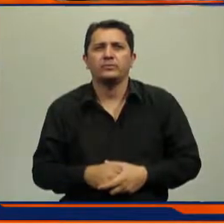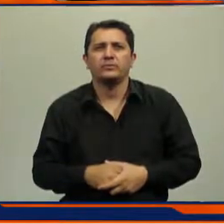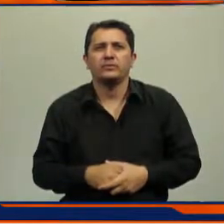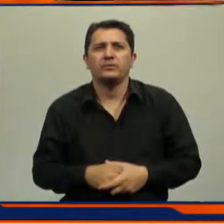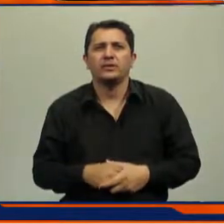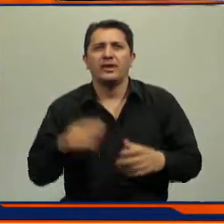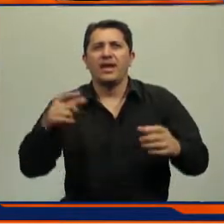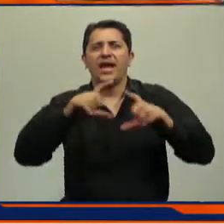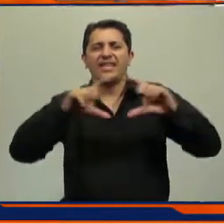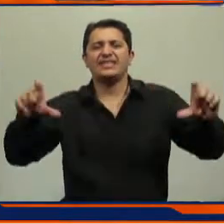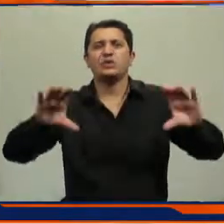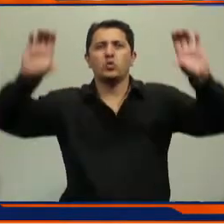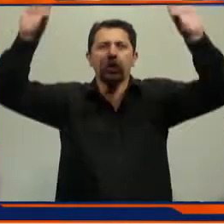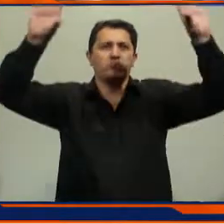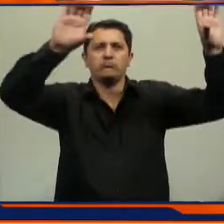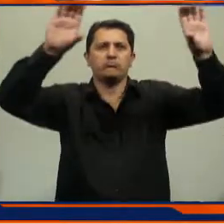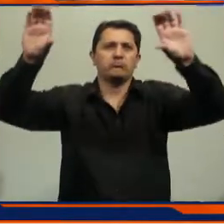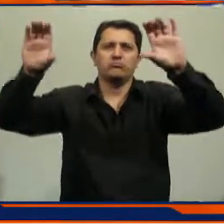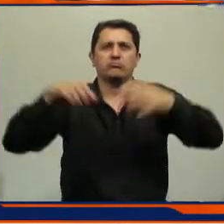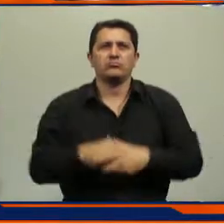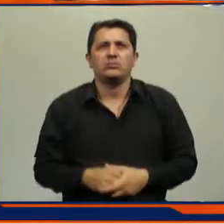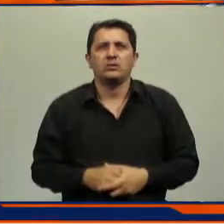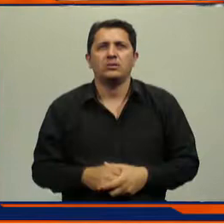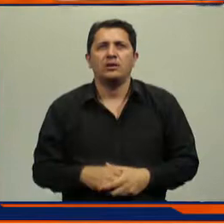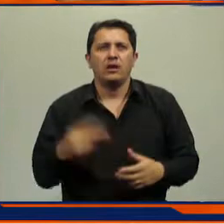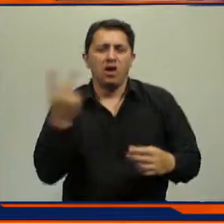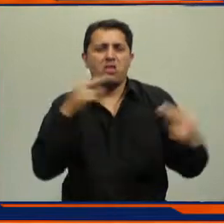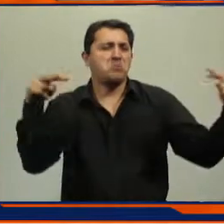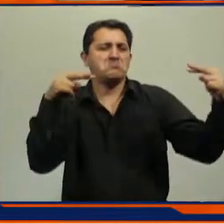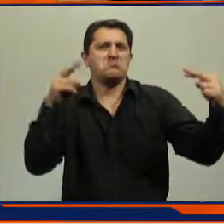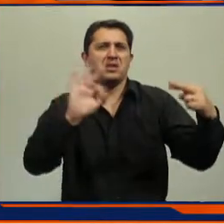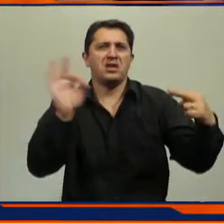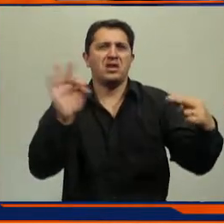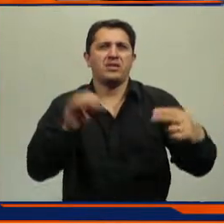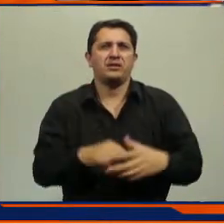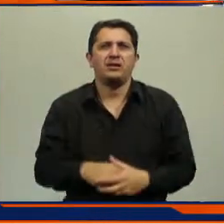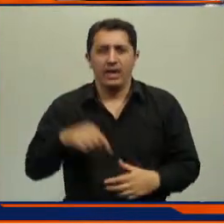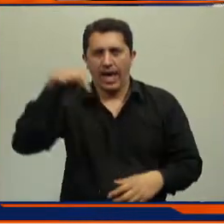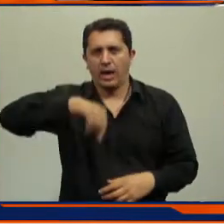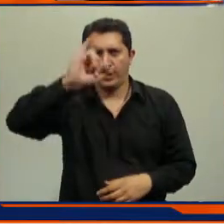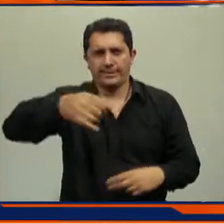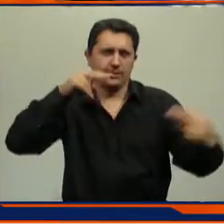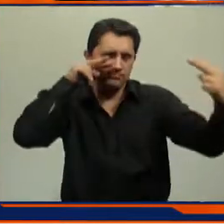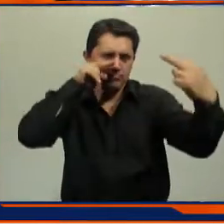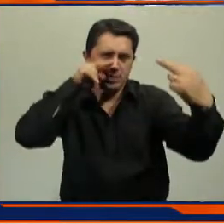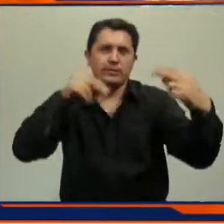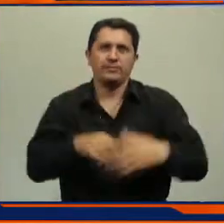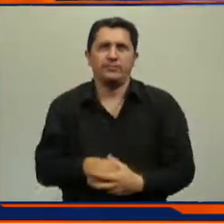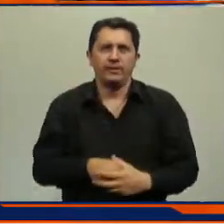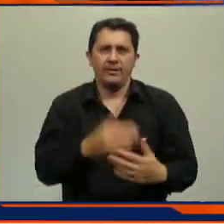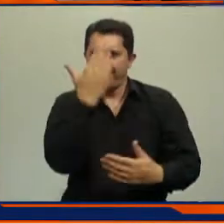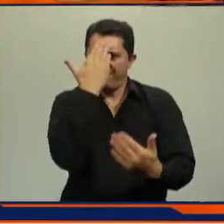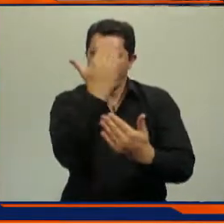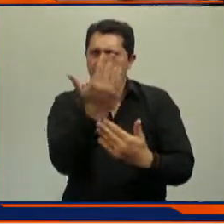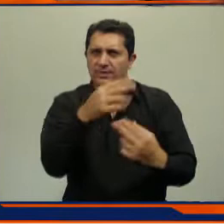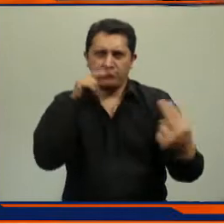el cinturón del campeonato. No se miran, no cruzan miradas. Ahora sí, frente a frente